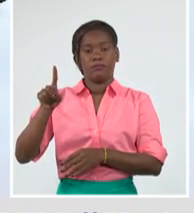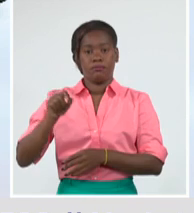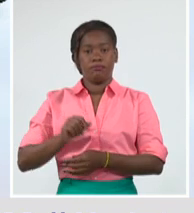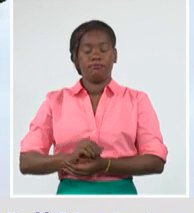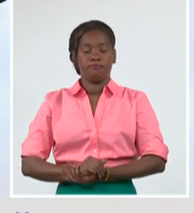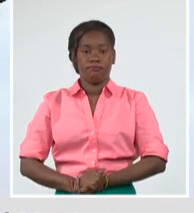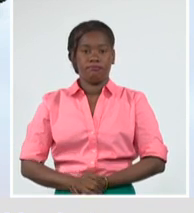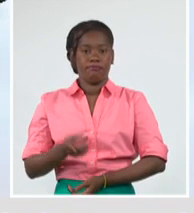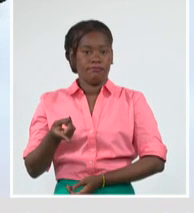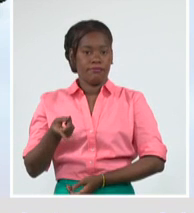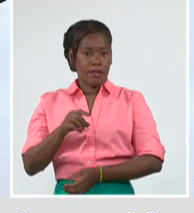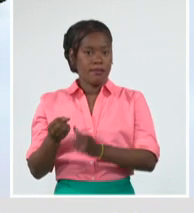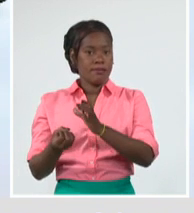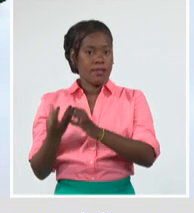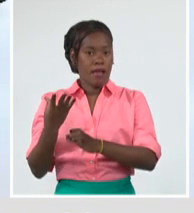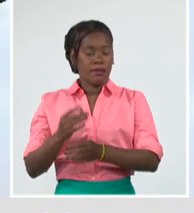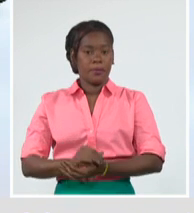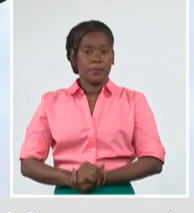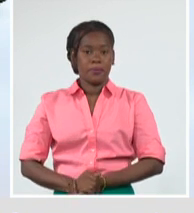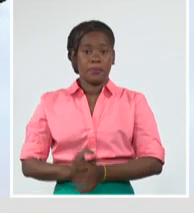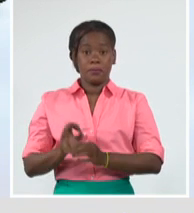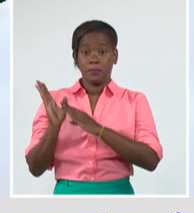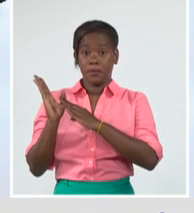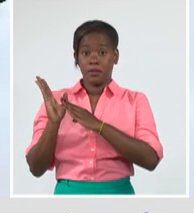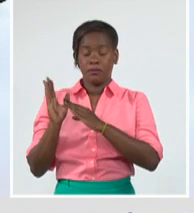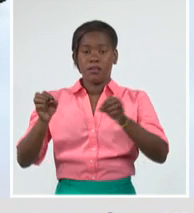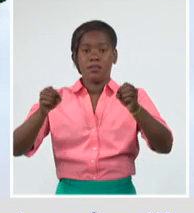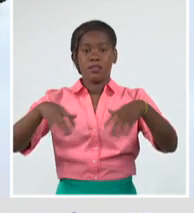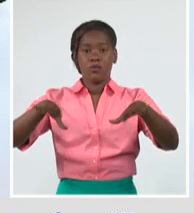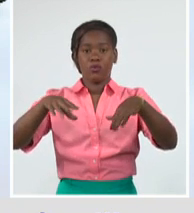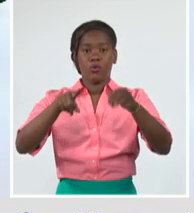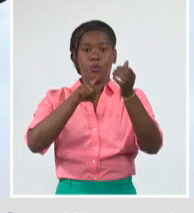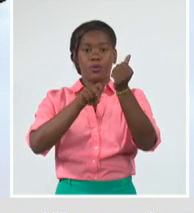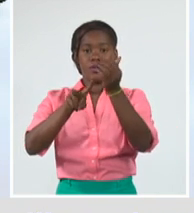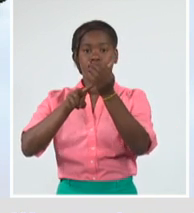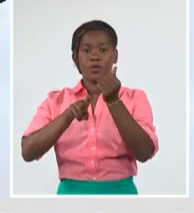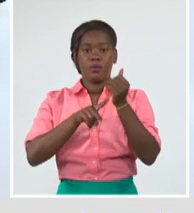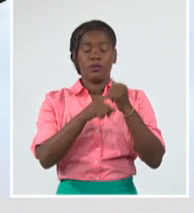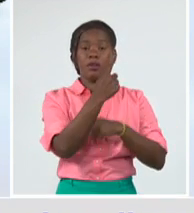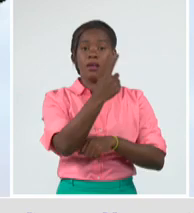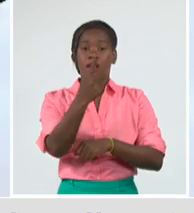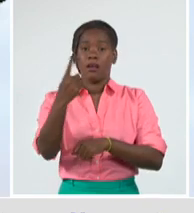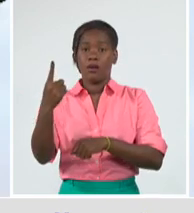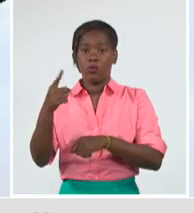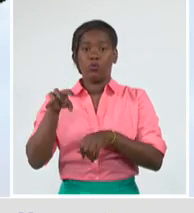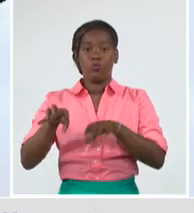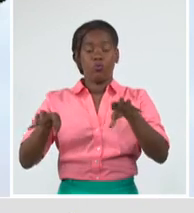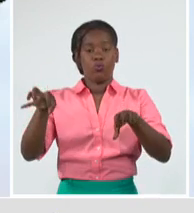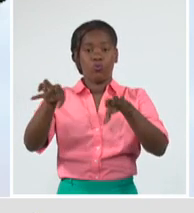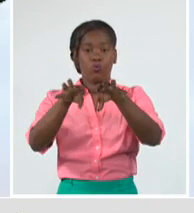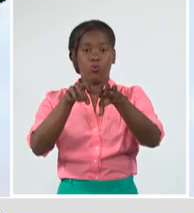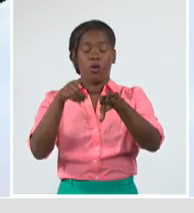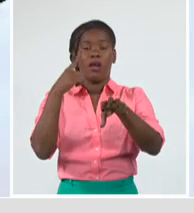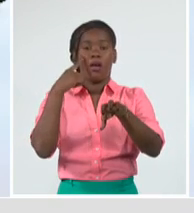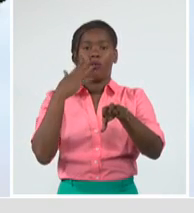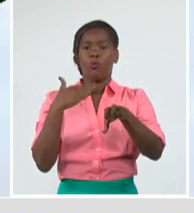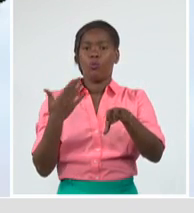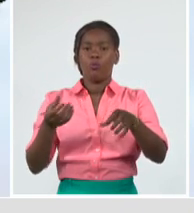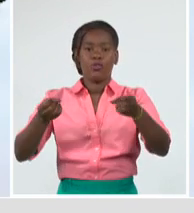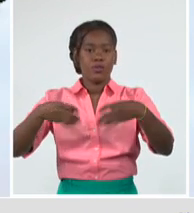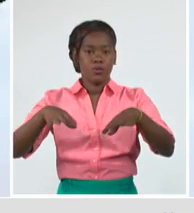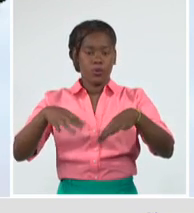día de ayer. Este es el comportamiento por provincias y territorios. Como ya le